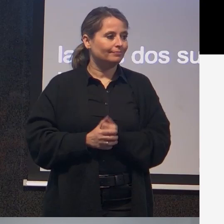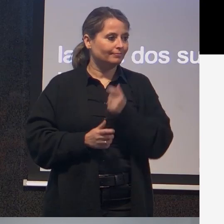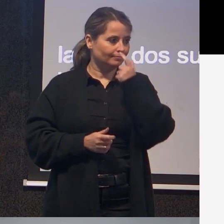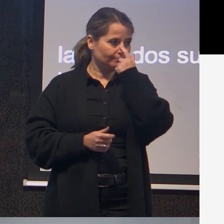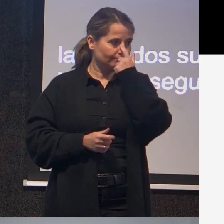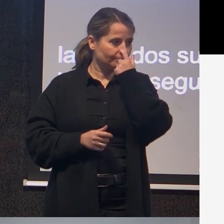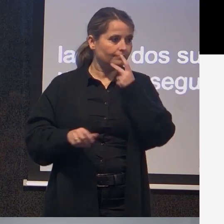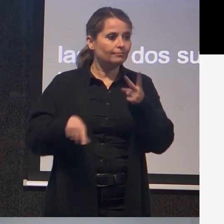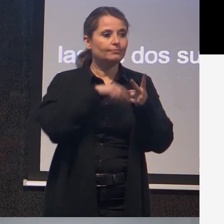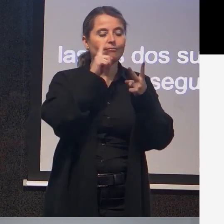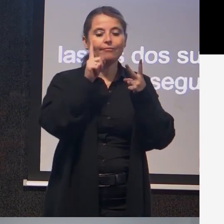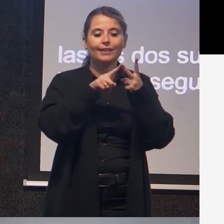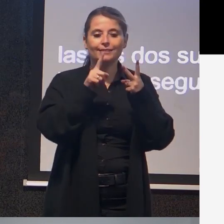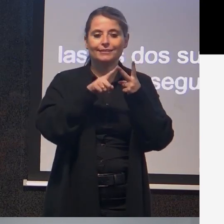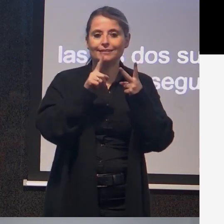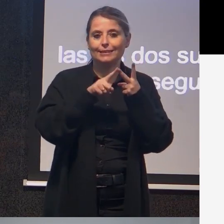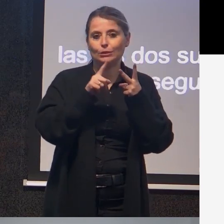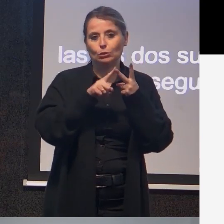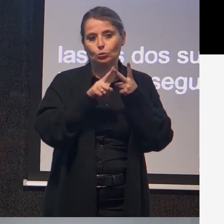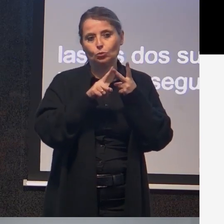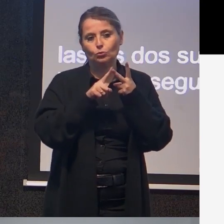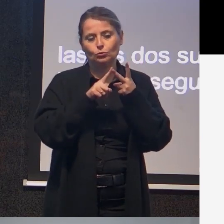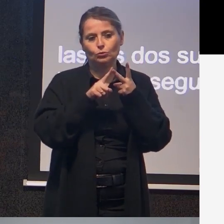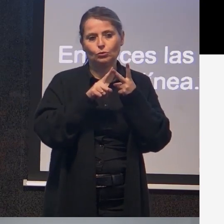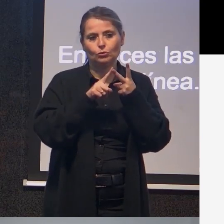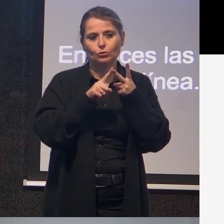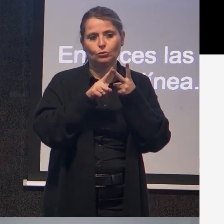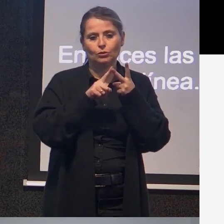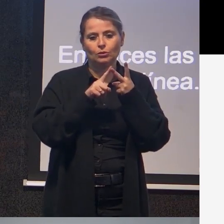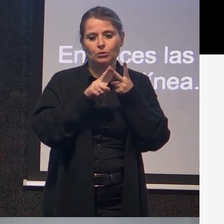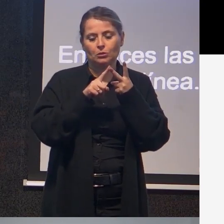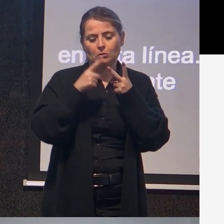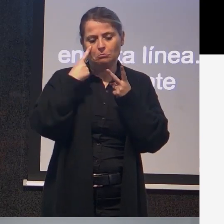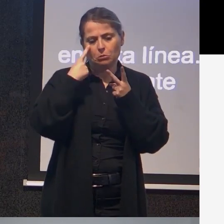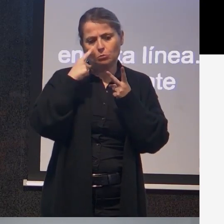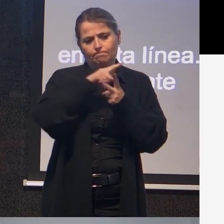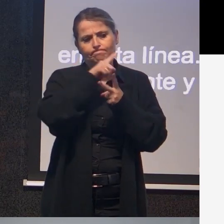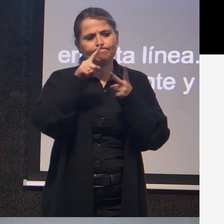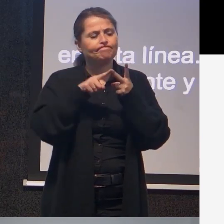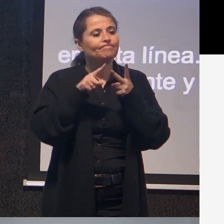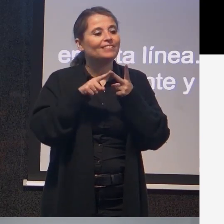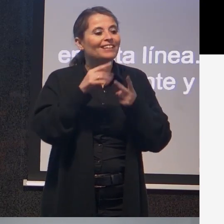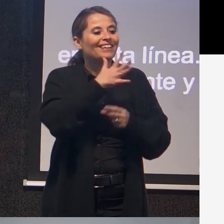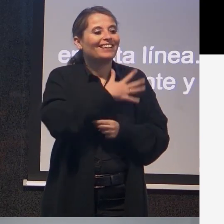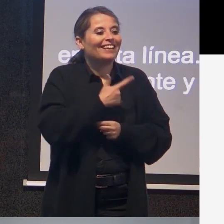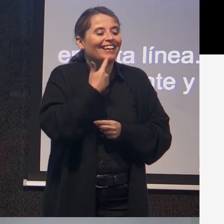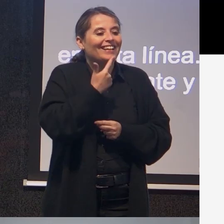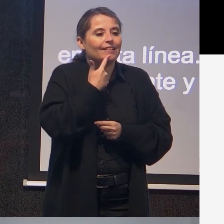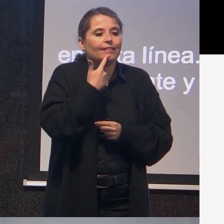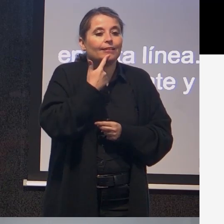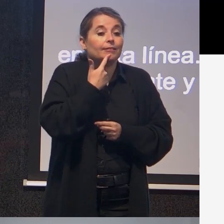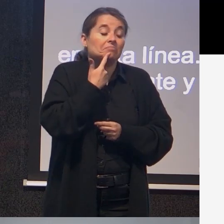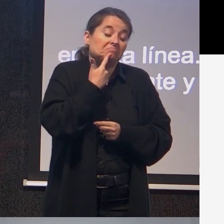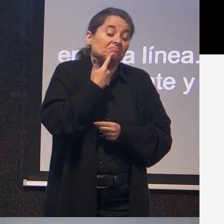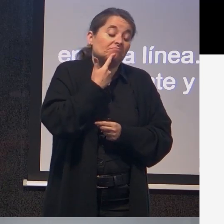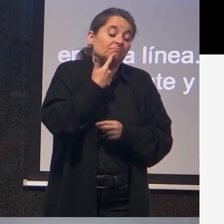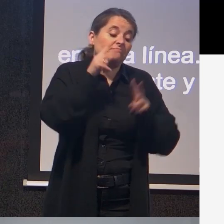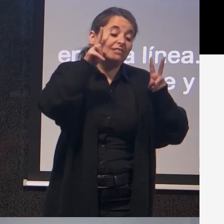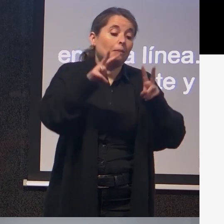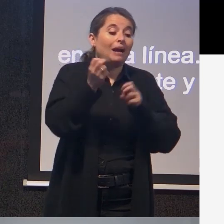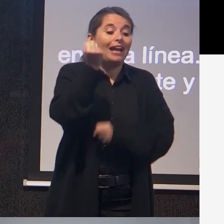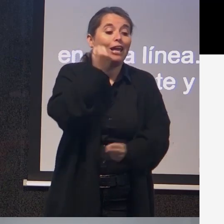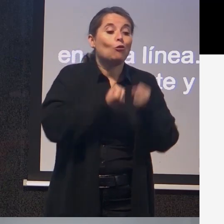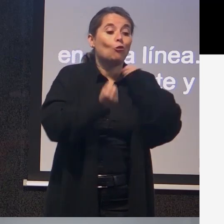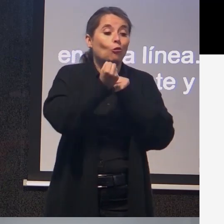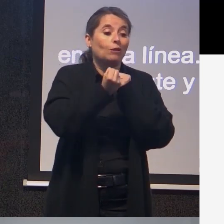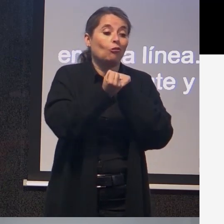El segundo factor es un factor un poco más deprimente, y es que no hay suficiente interés